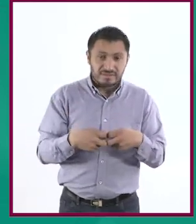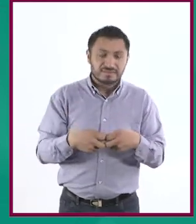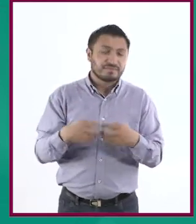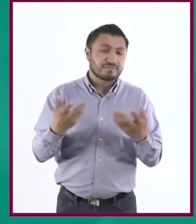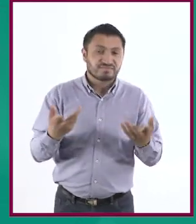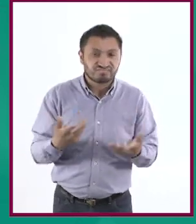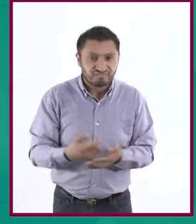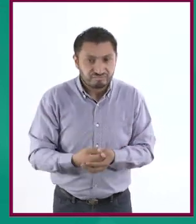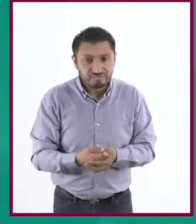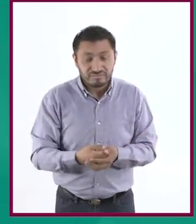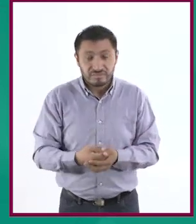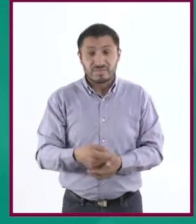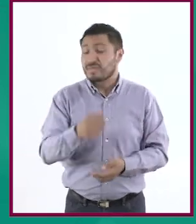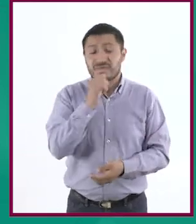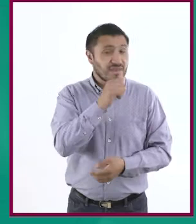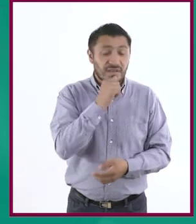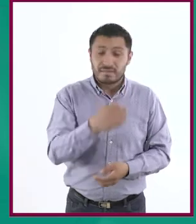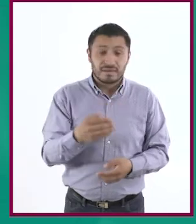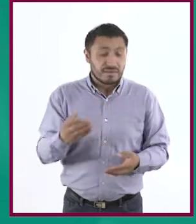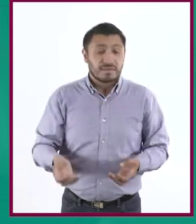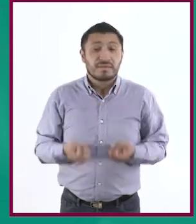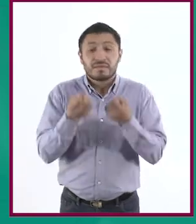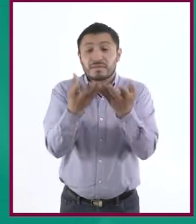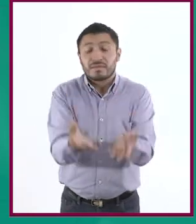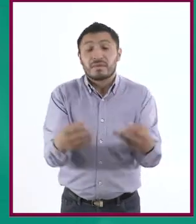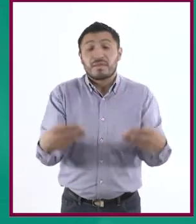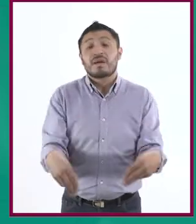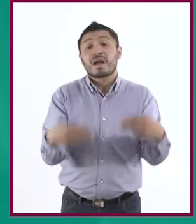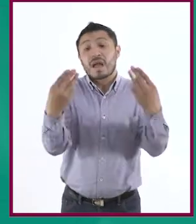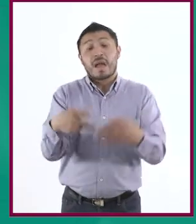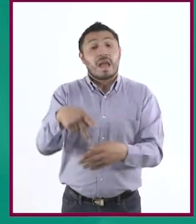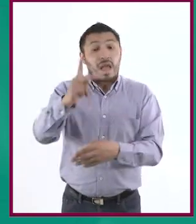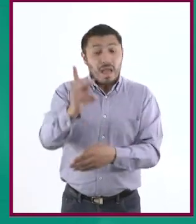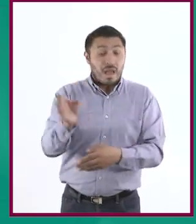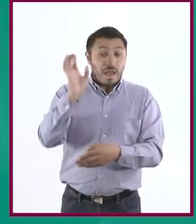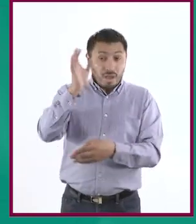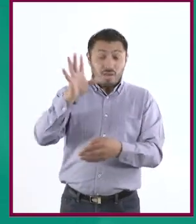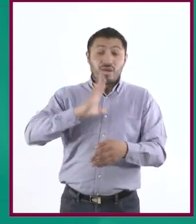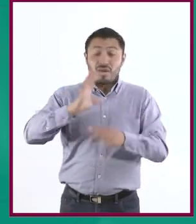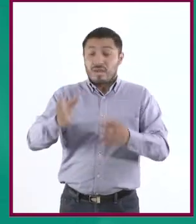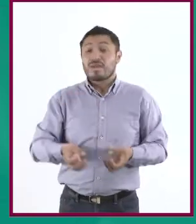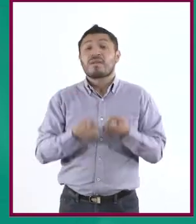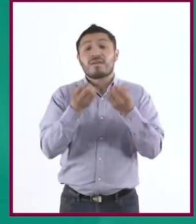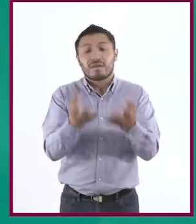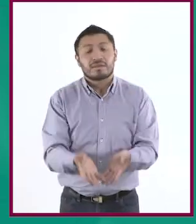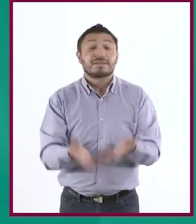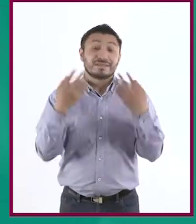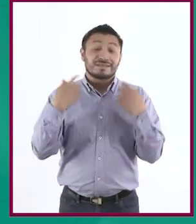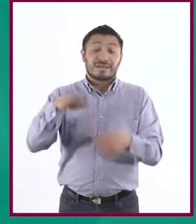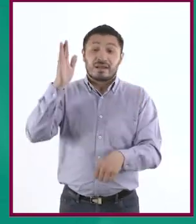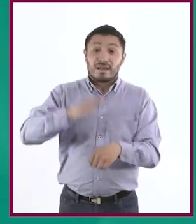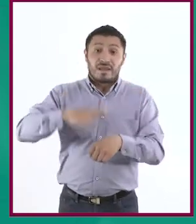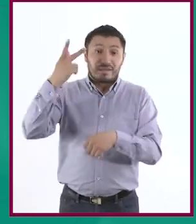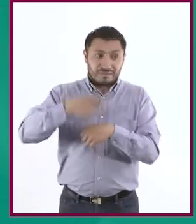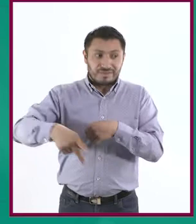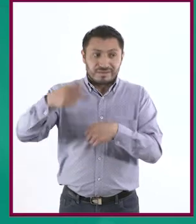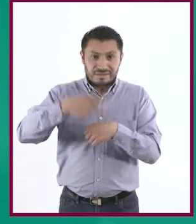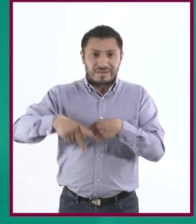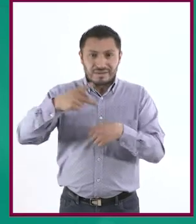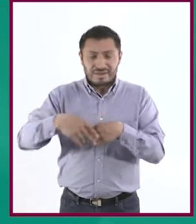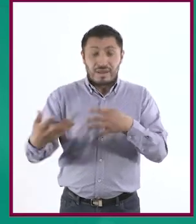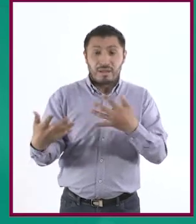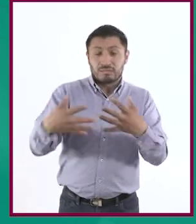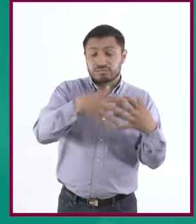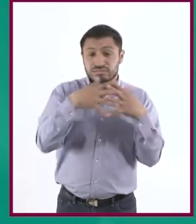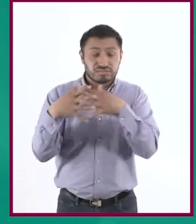combustible. Todavía no está eso en el mercado, pero cuando esté, pues va a ser todavía más peligroso que se